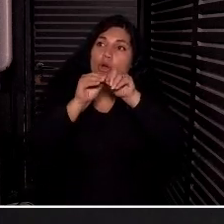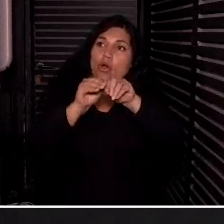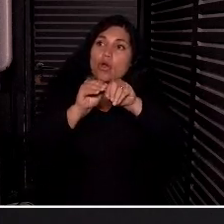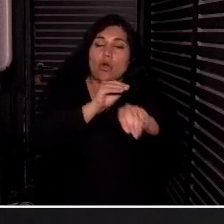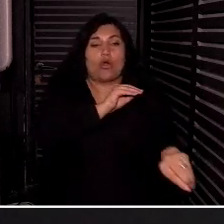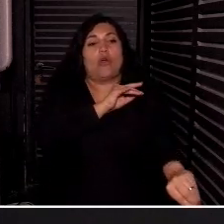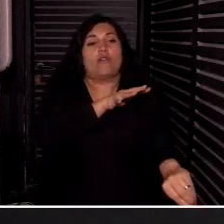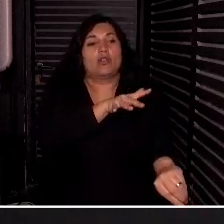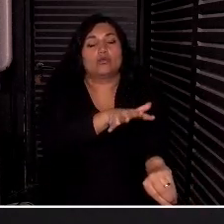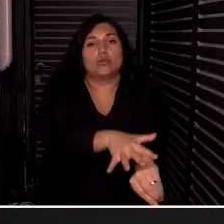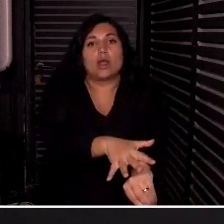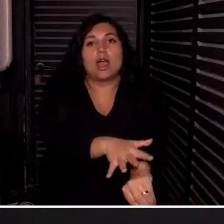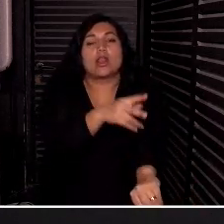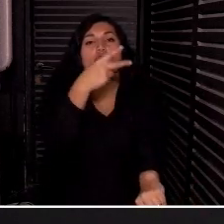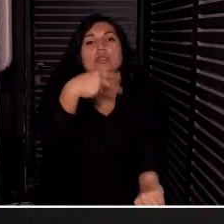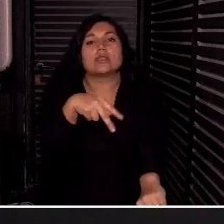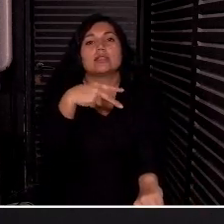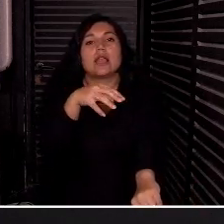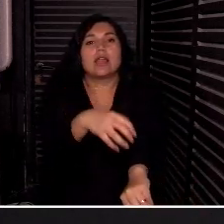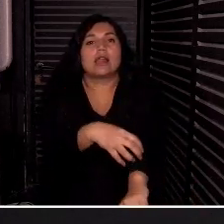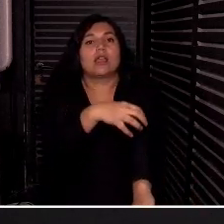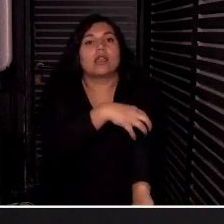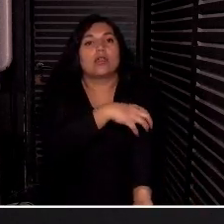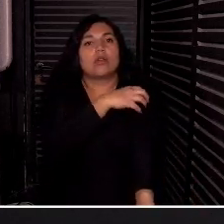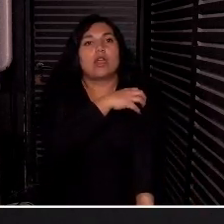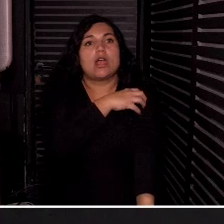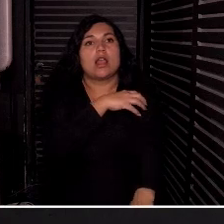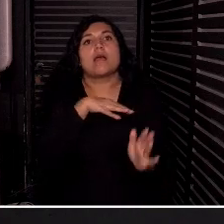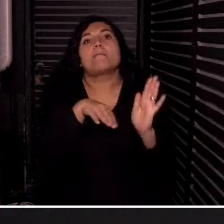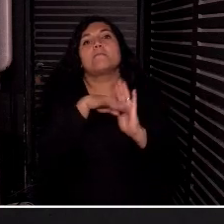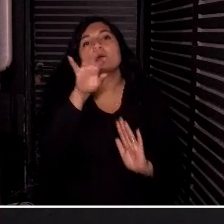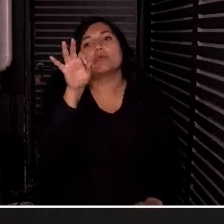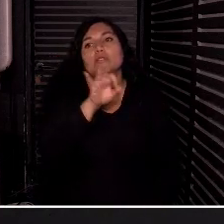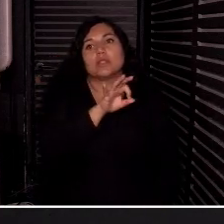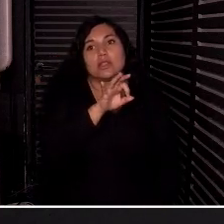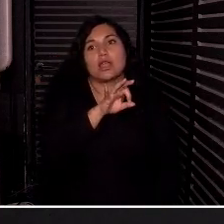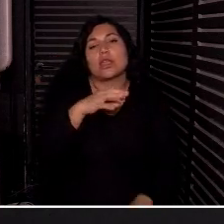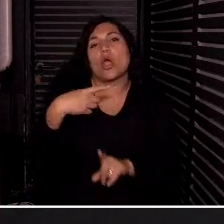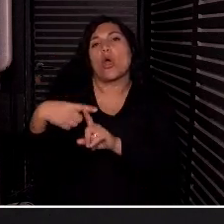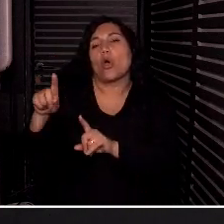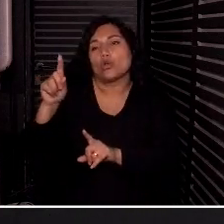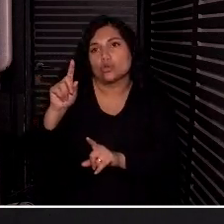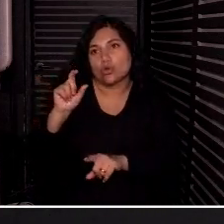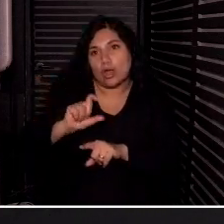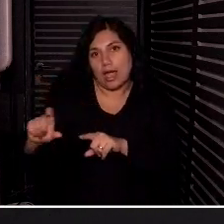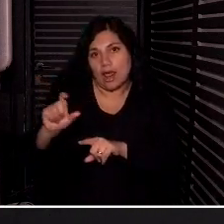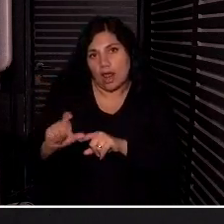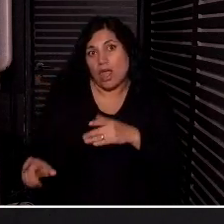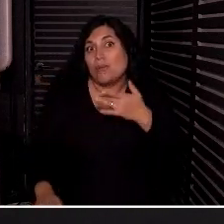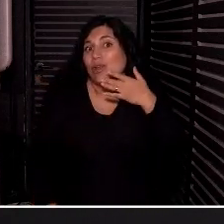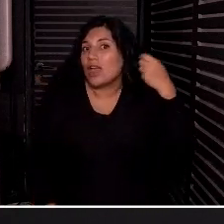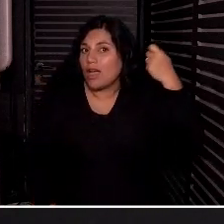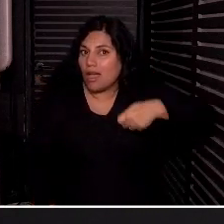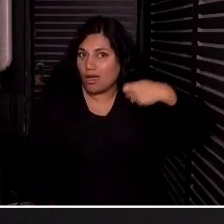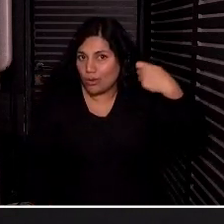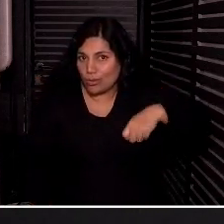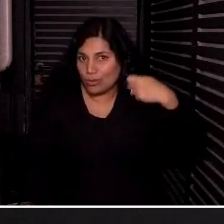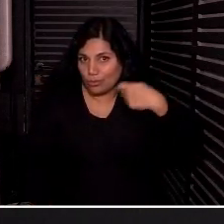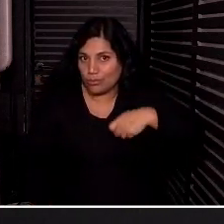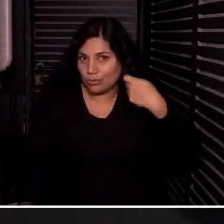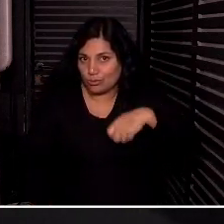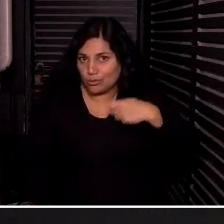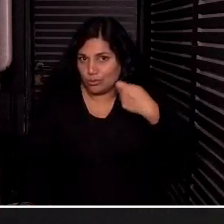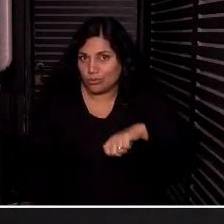noticias regionales eh con mucho mayor representatividad de lo que de lo que los otros pueden hacer porque cuesta mucha plata o sea